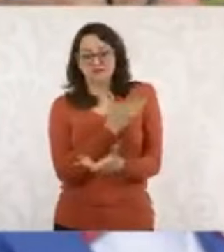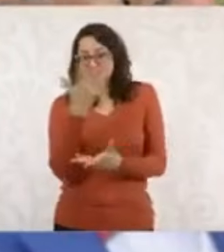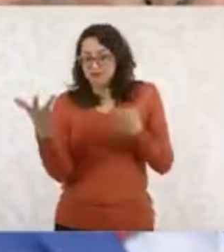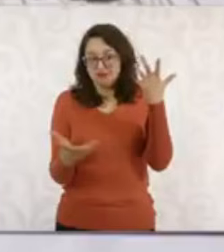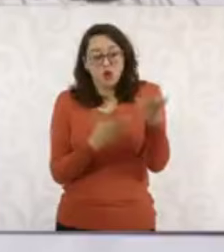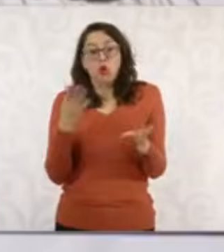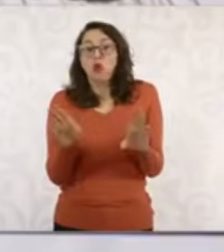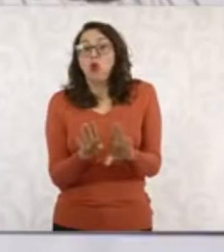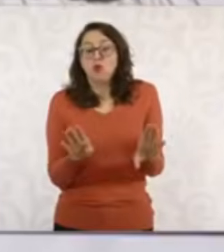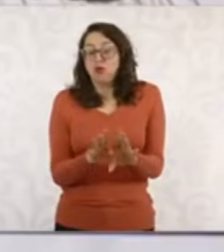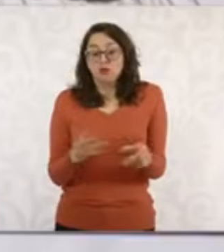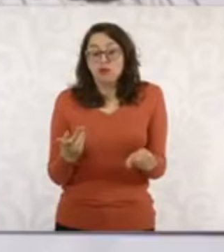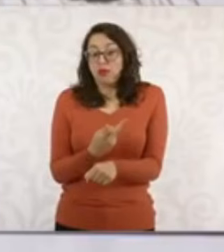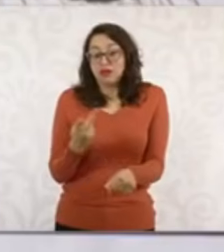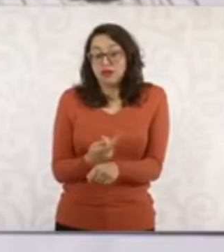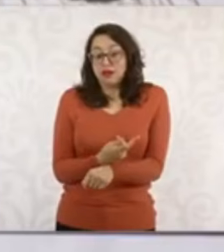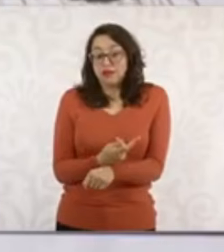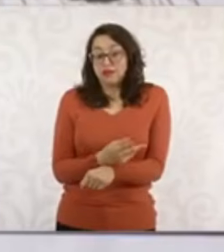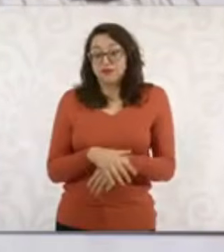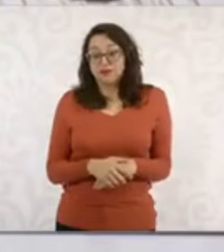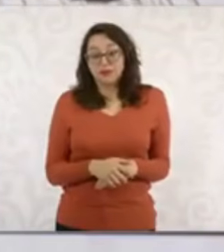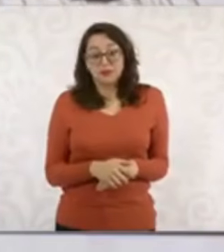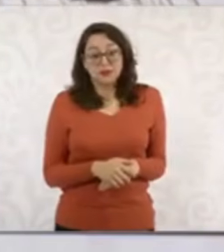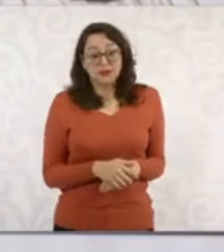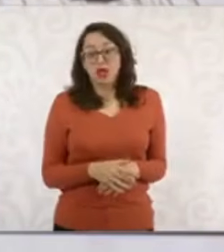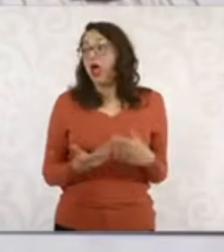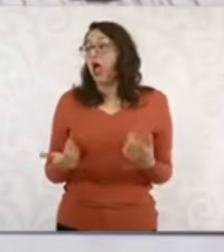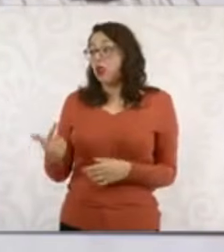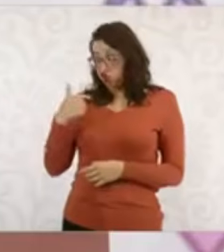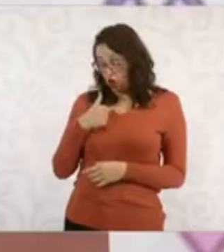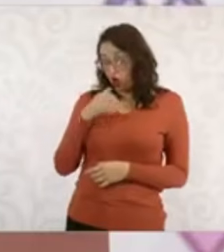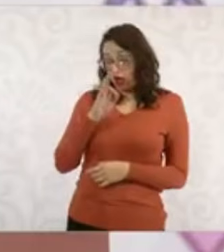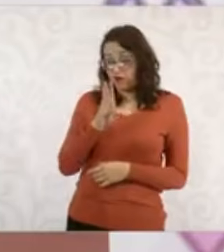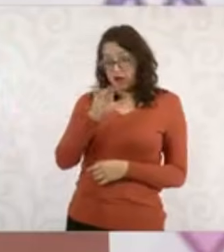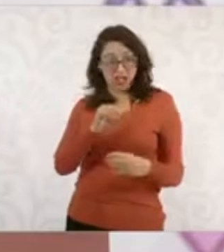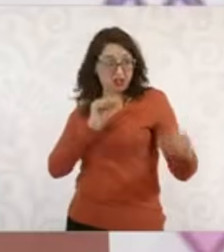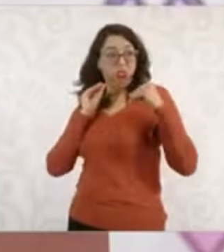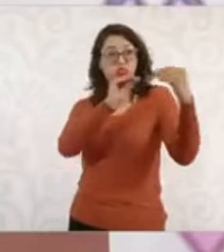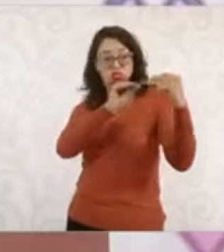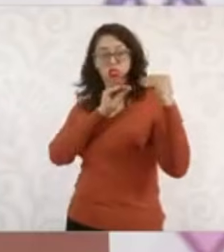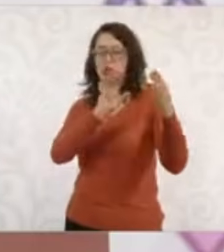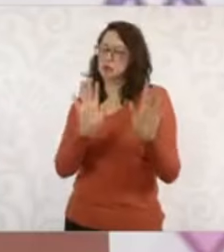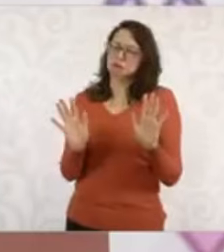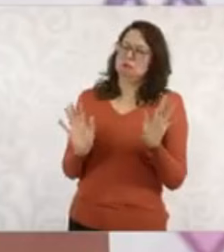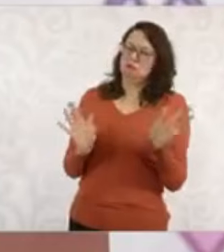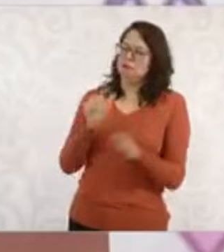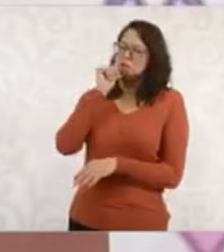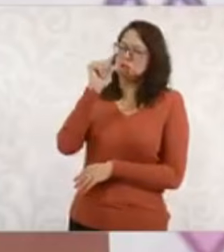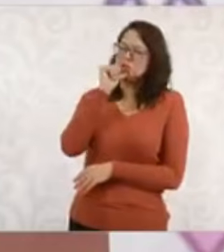esto? Bueno, yo no voy a entrar en polémica con el director del FBI, ni quiero que haya un conflicto. Lo